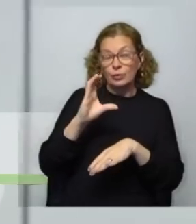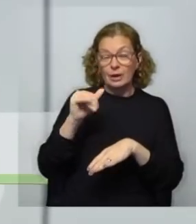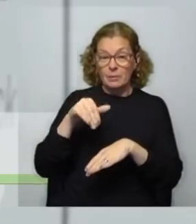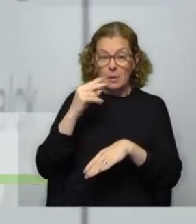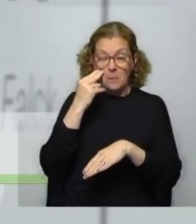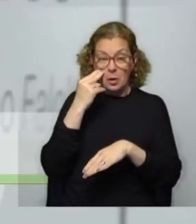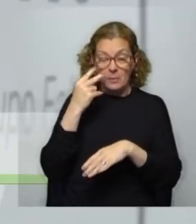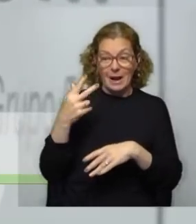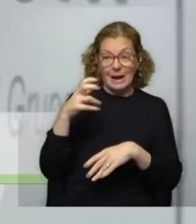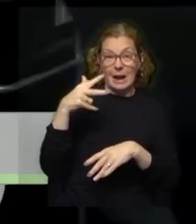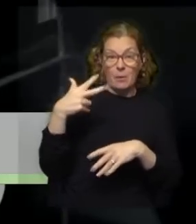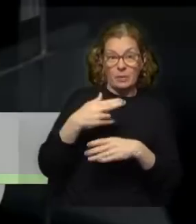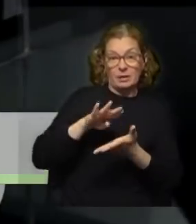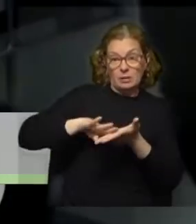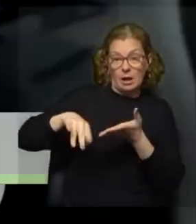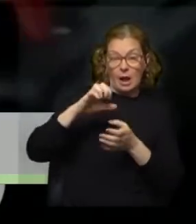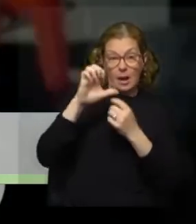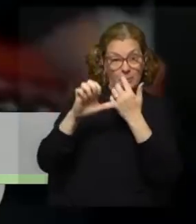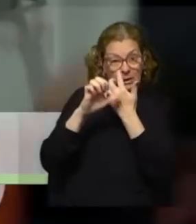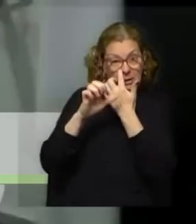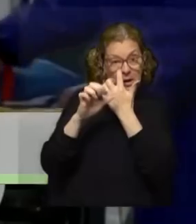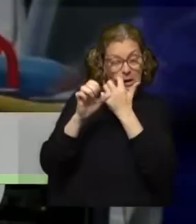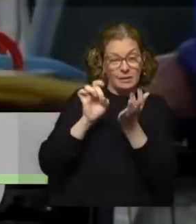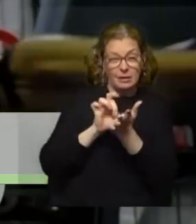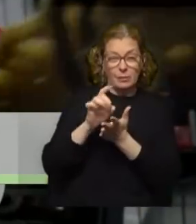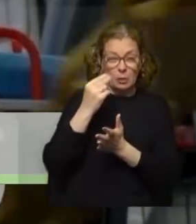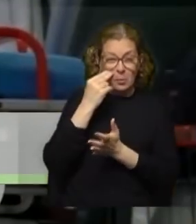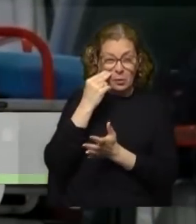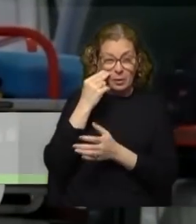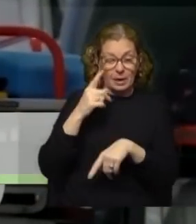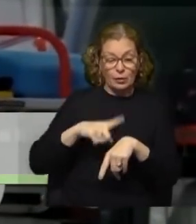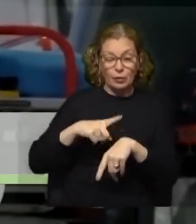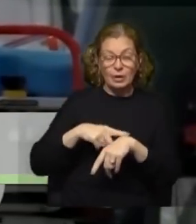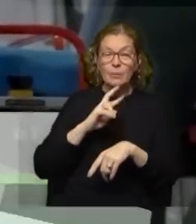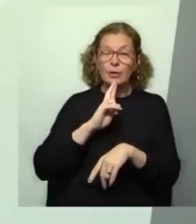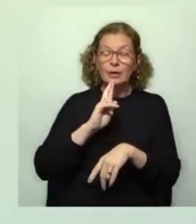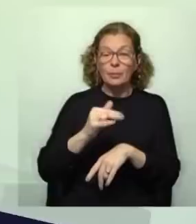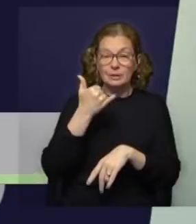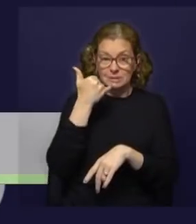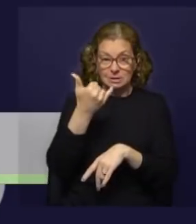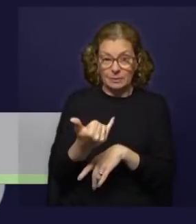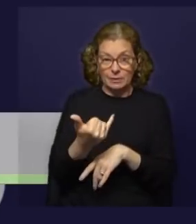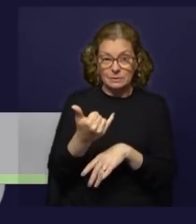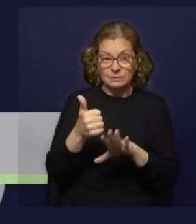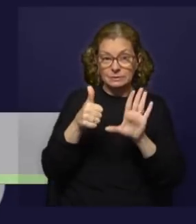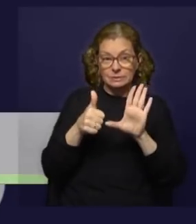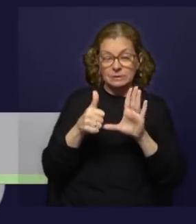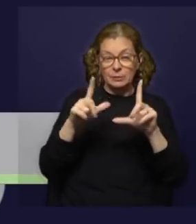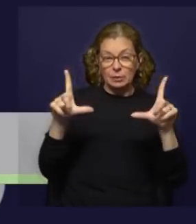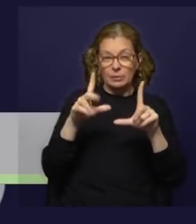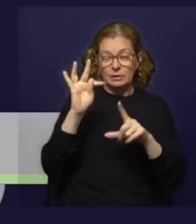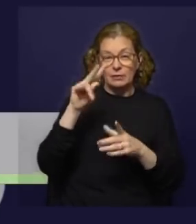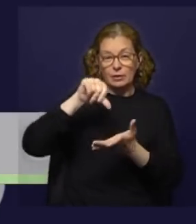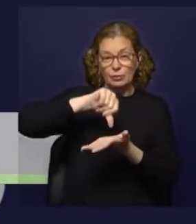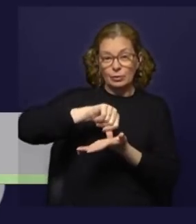recortes de la empresa que afectan la calidad del servicio de la emergencia móvil y los tiempos de respuesta a los llamados 6 programas de tv ciudad fueron